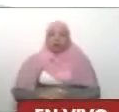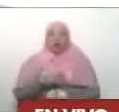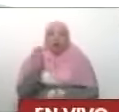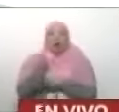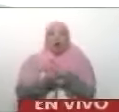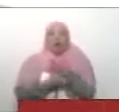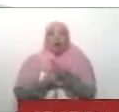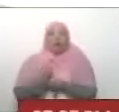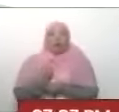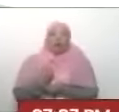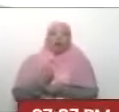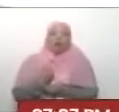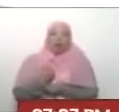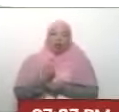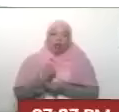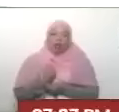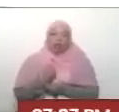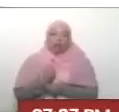eso? Cuéntame.